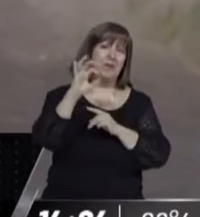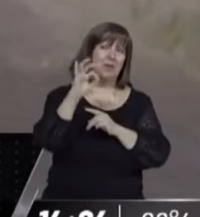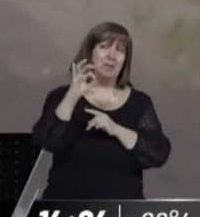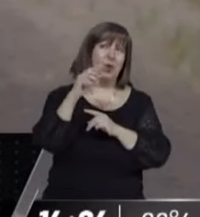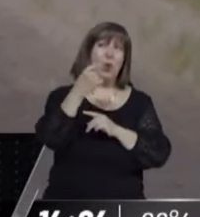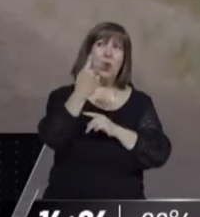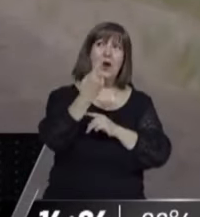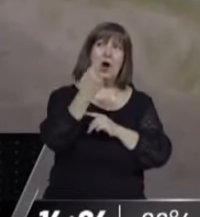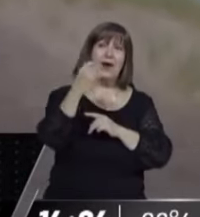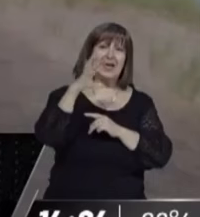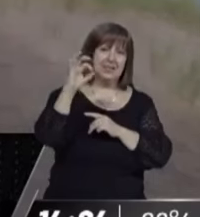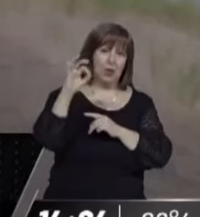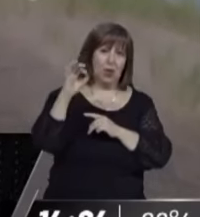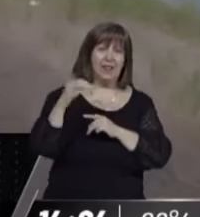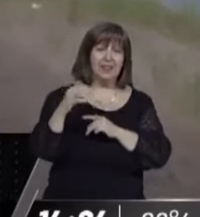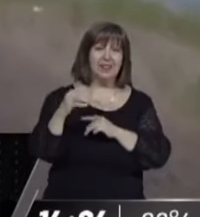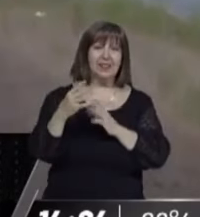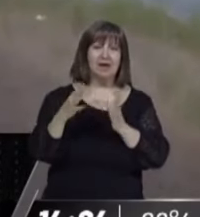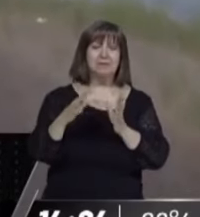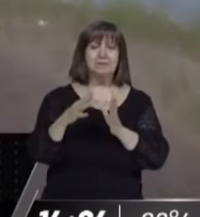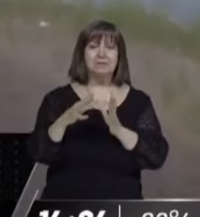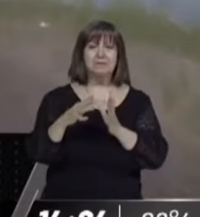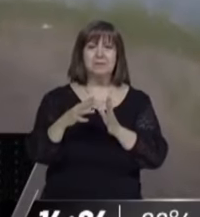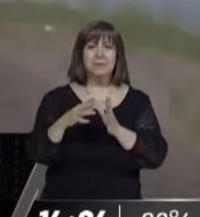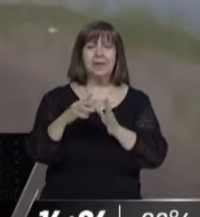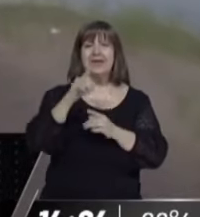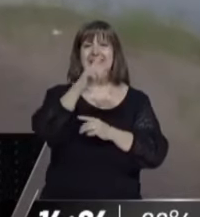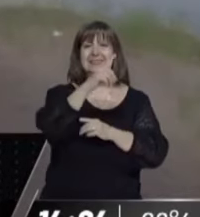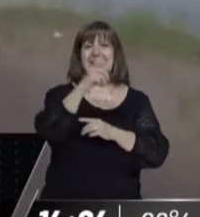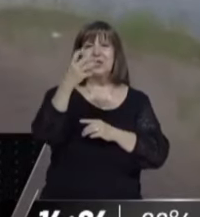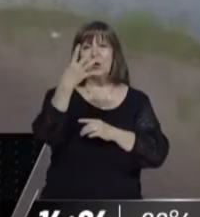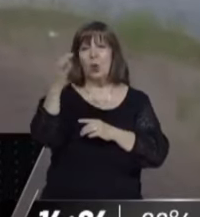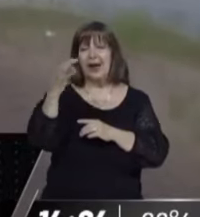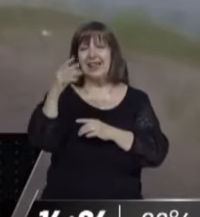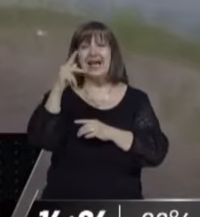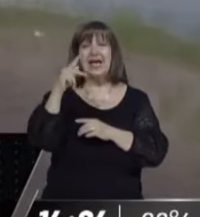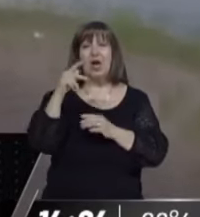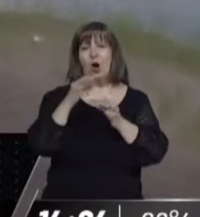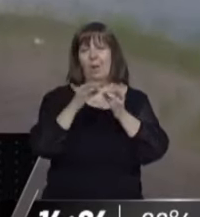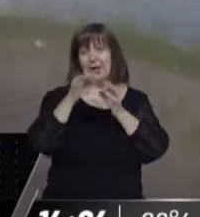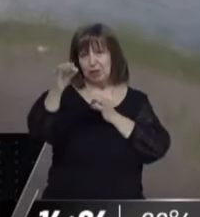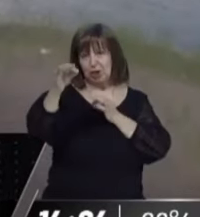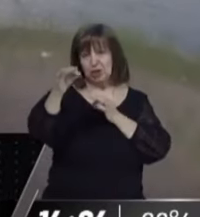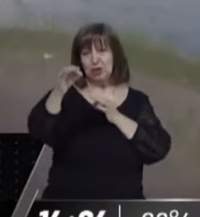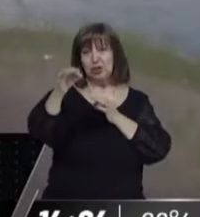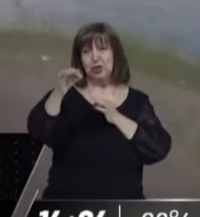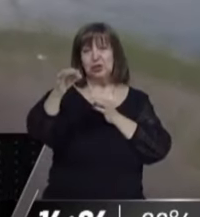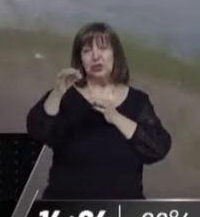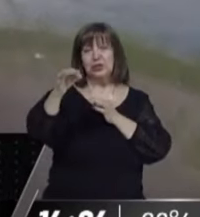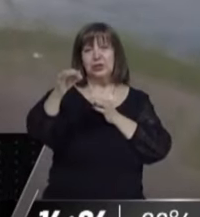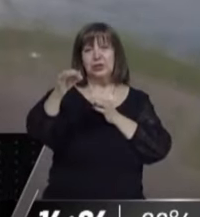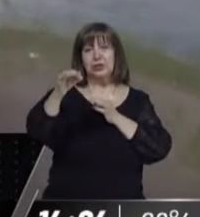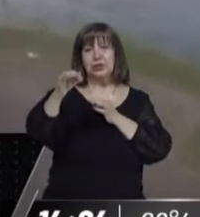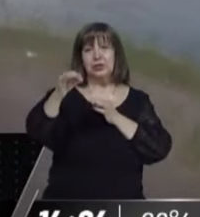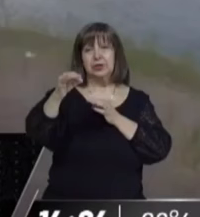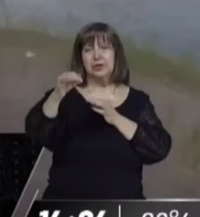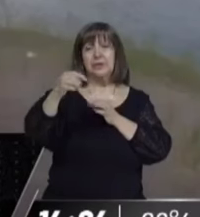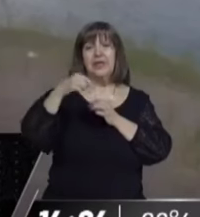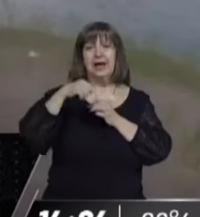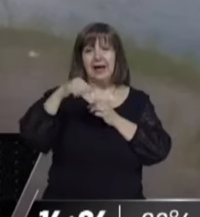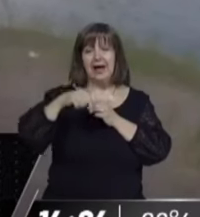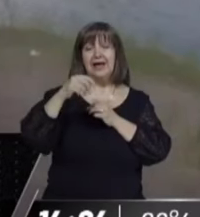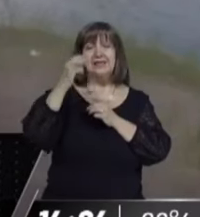poquito menos de... Más o menos. Y el río 140, de la cabecera de La Paz. Claro, y el río de la ciudad de La Paz. Acá más o menos